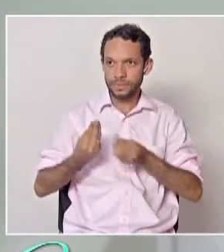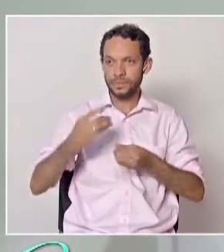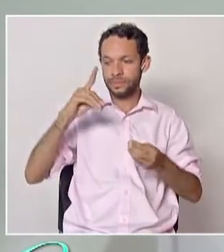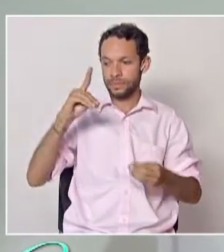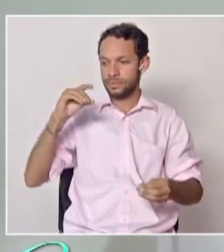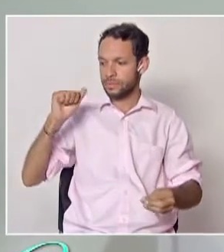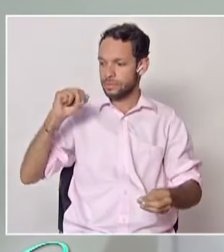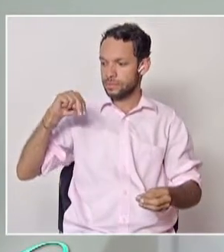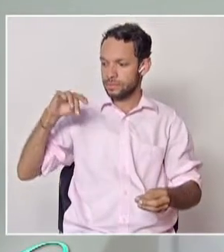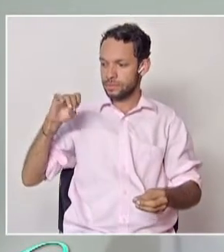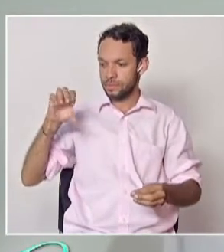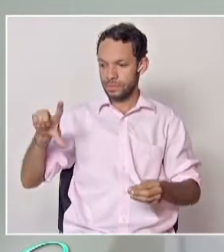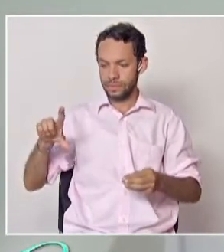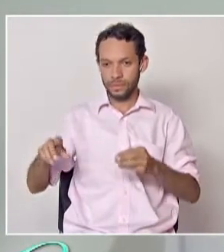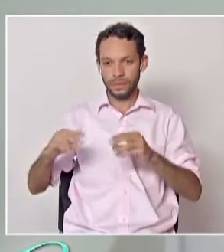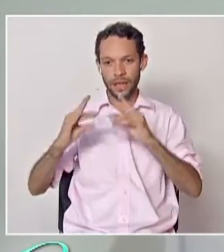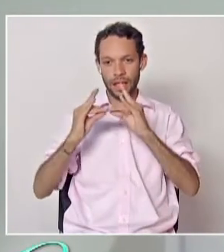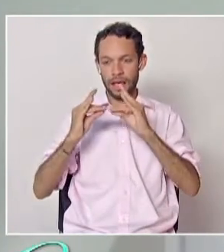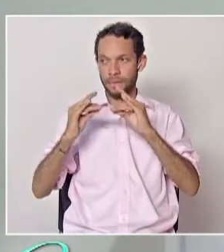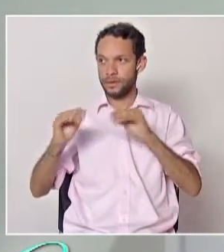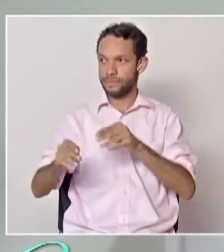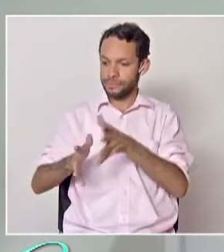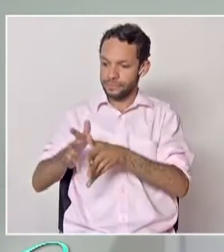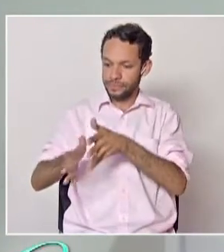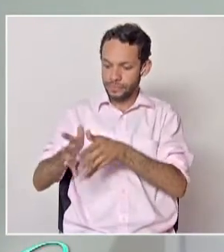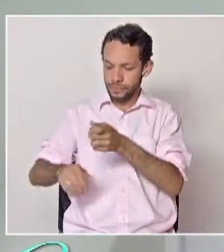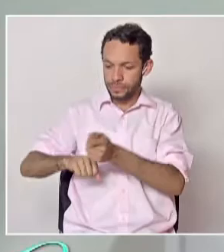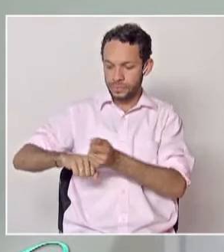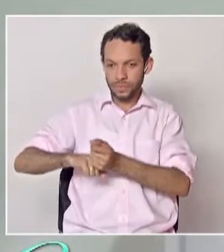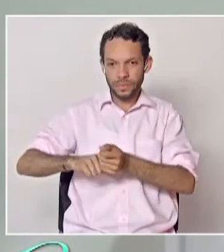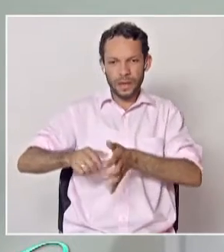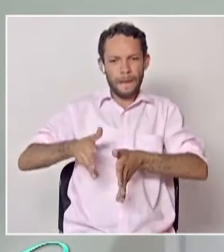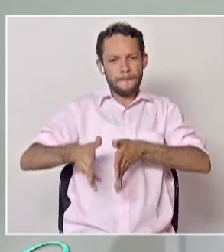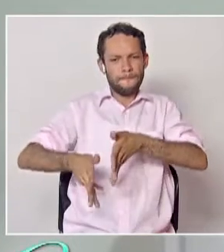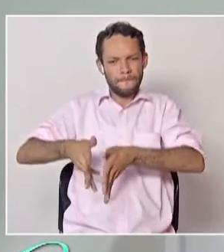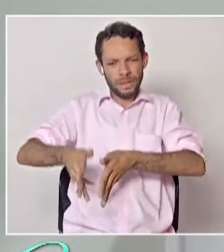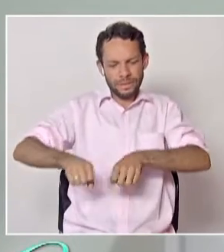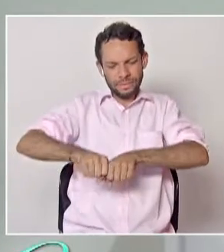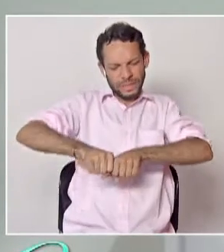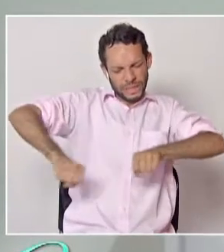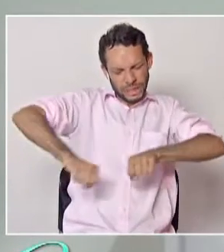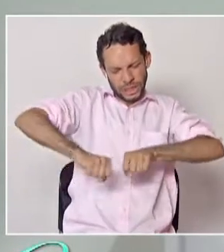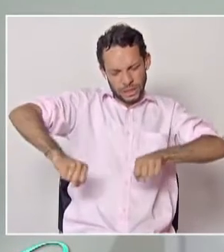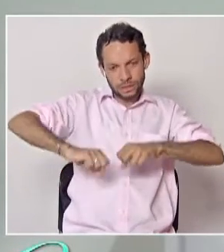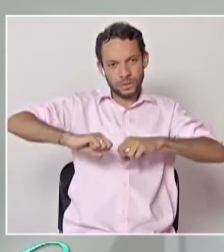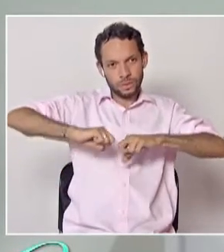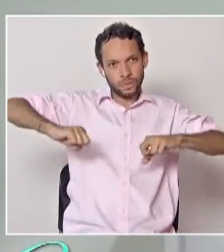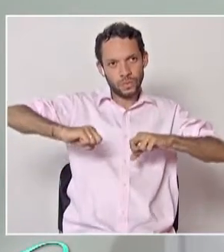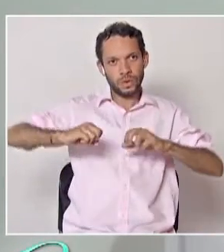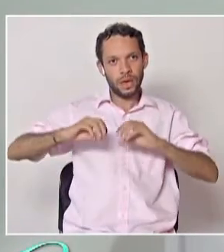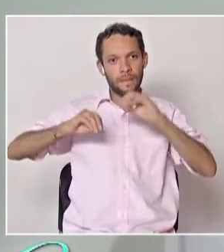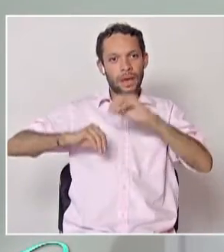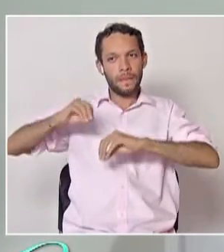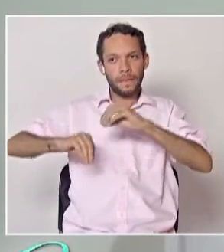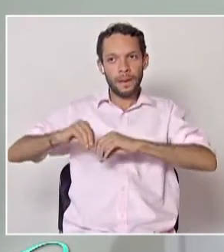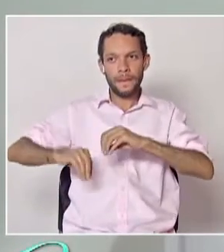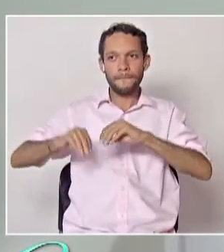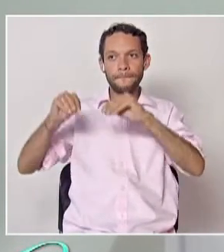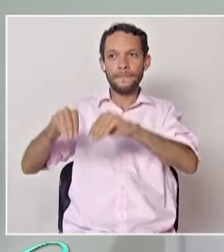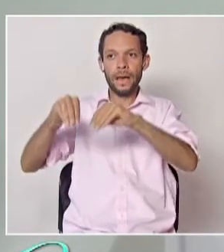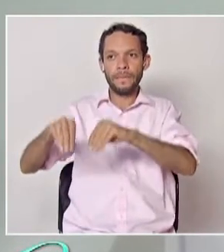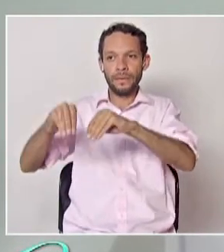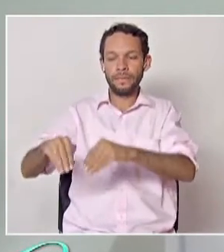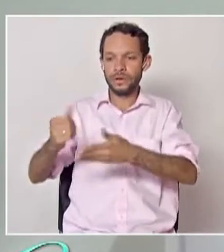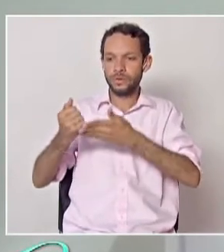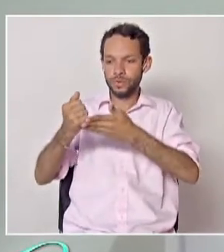Dani aquí a la camilla, vamos a hacer todo ese proceso primero de ajustes, vamos a descomprimir columna para liberar tensión y luego pasamos con unos procesos